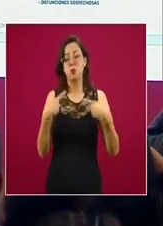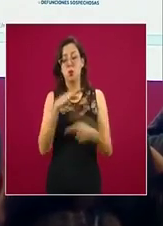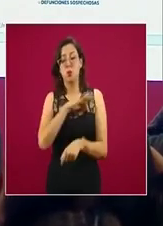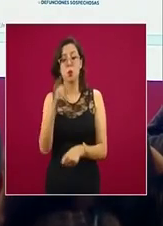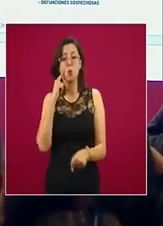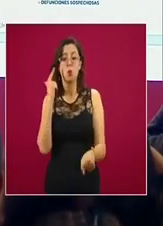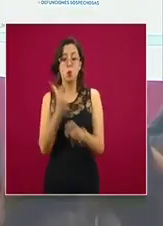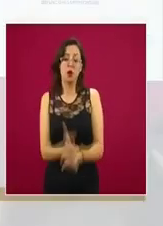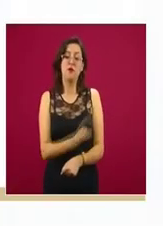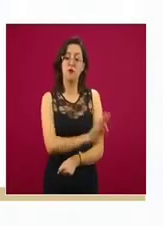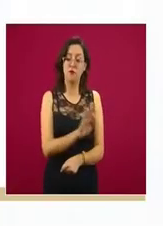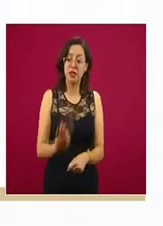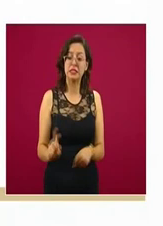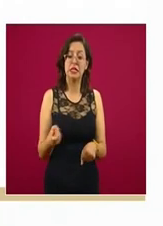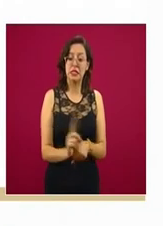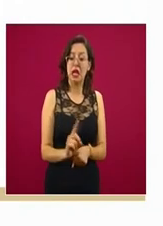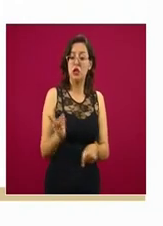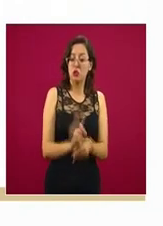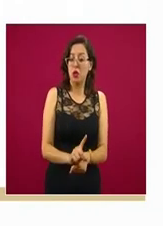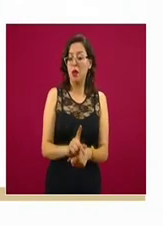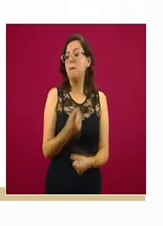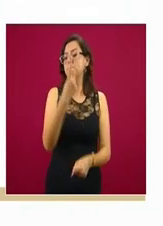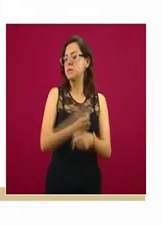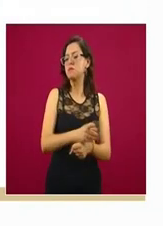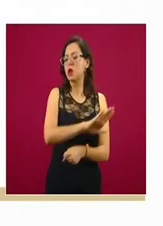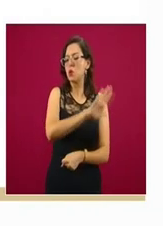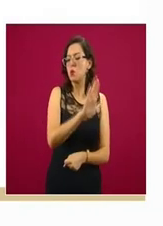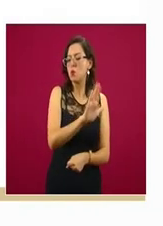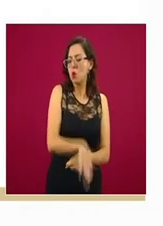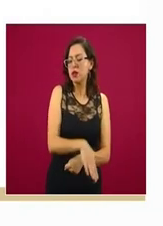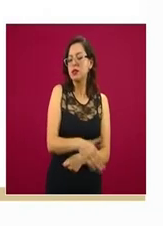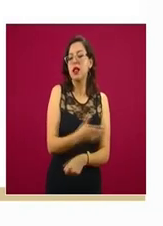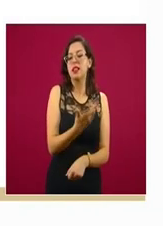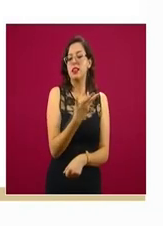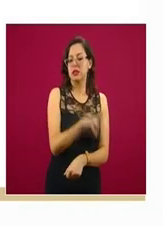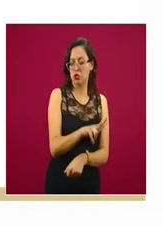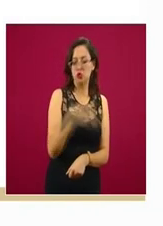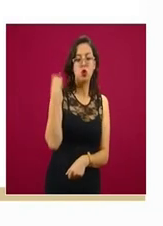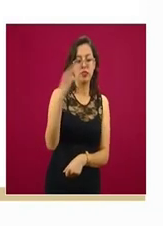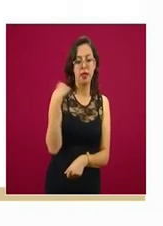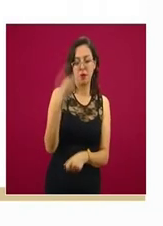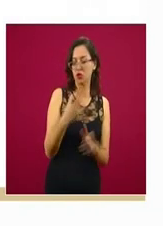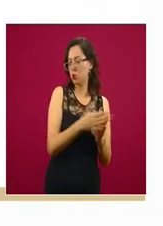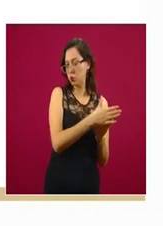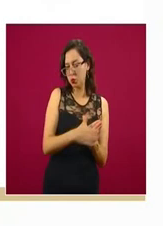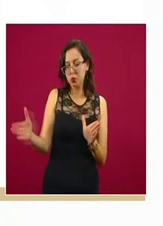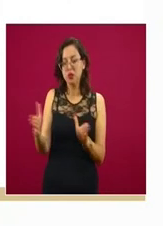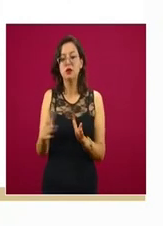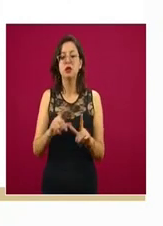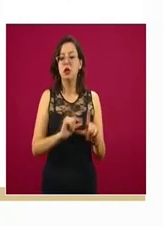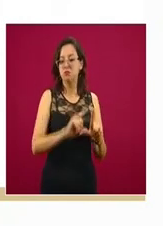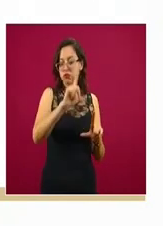cómo a lo largo del tiempo la primera muerte se registró el 18 de marzo y posteriormente ha seguido